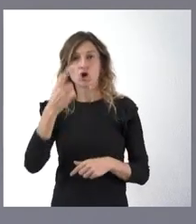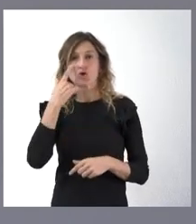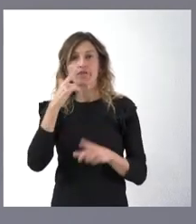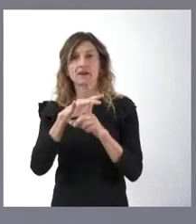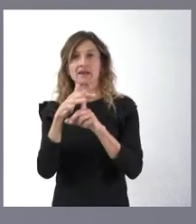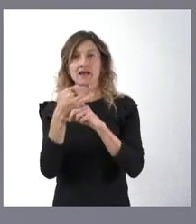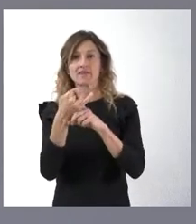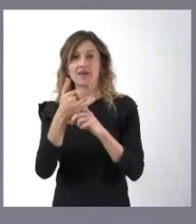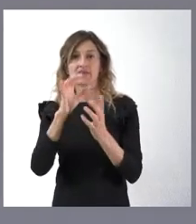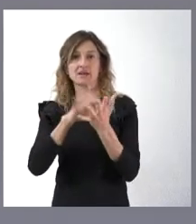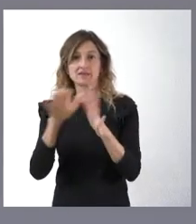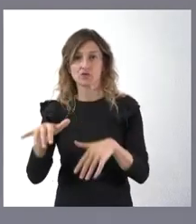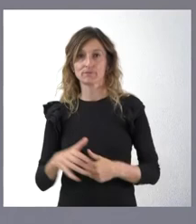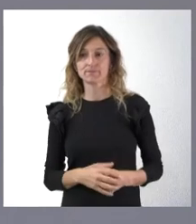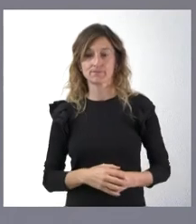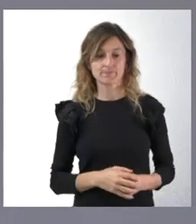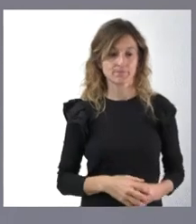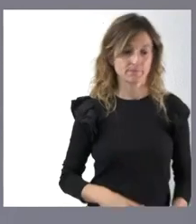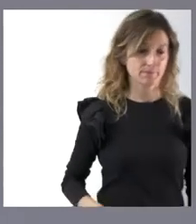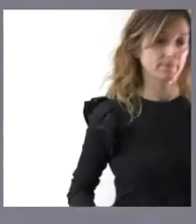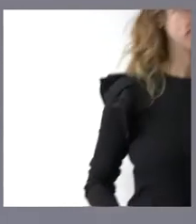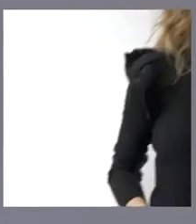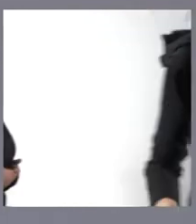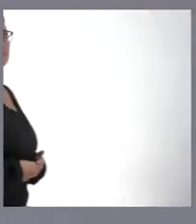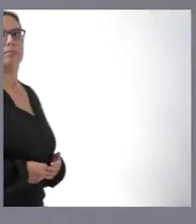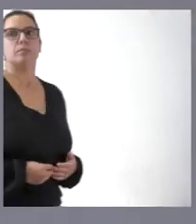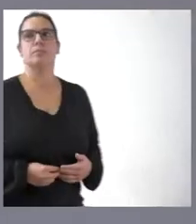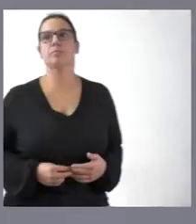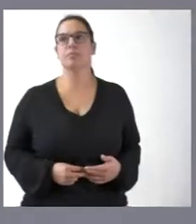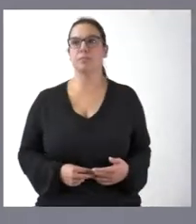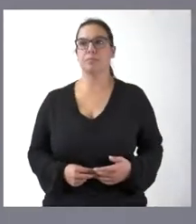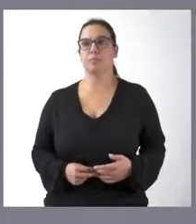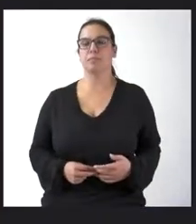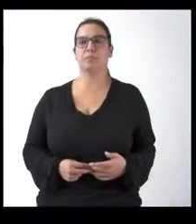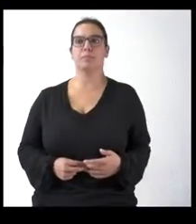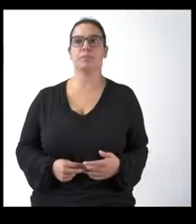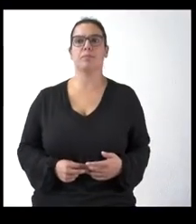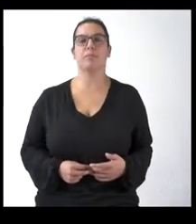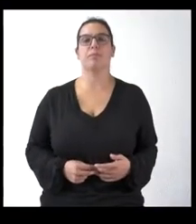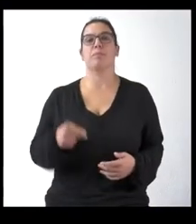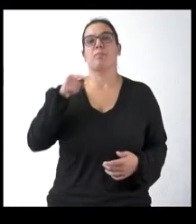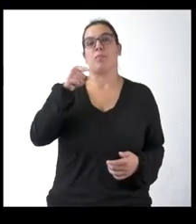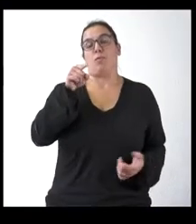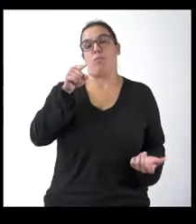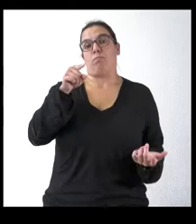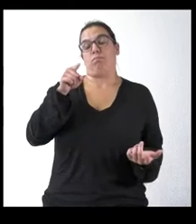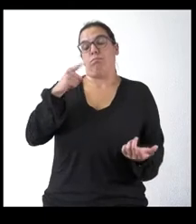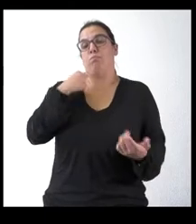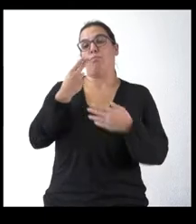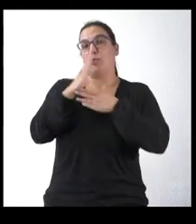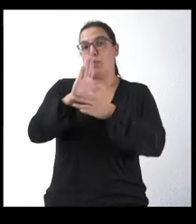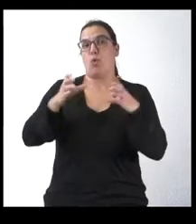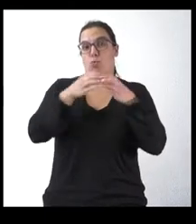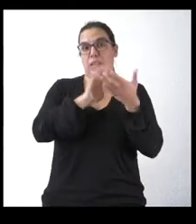la realidad de nuestra comunidad Autónoma y sobre otro asunto usted es el portavoz de la junta de toda la junta entonces